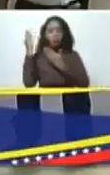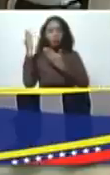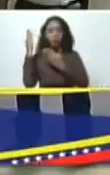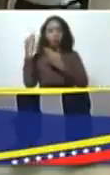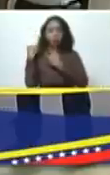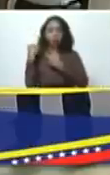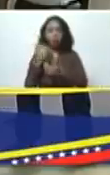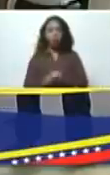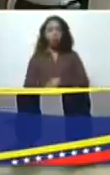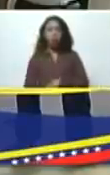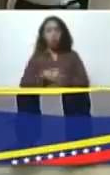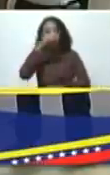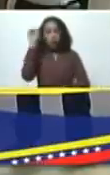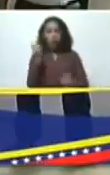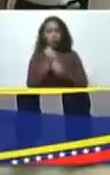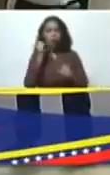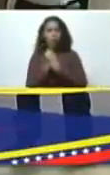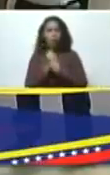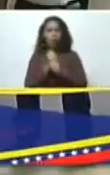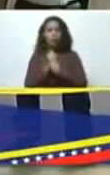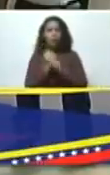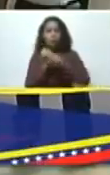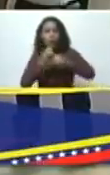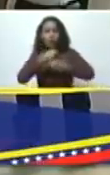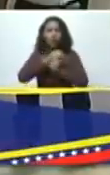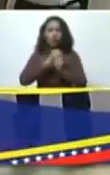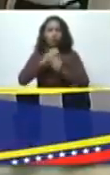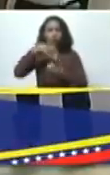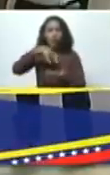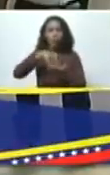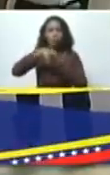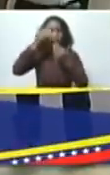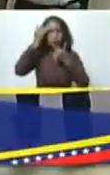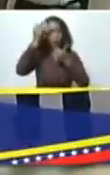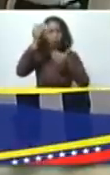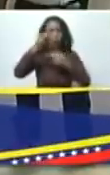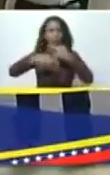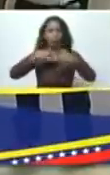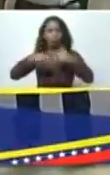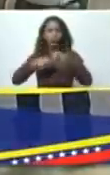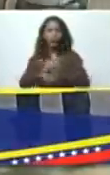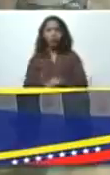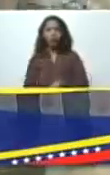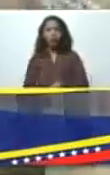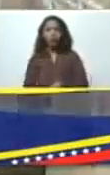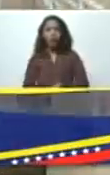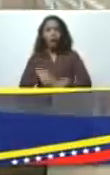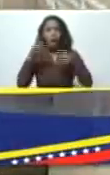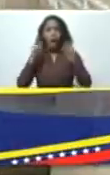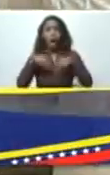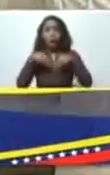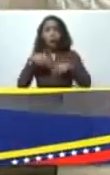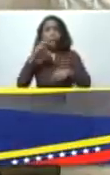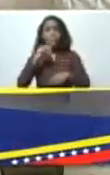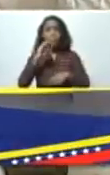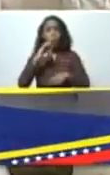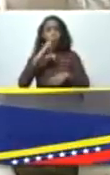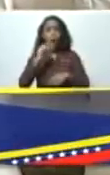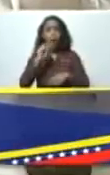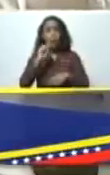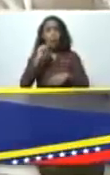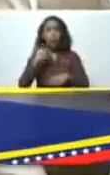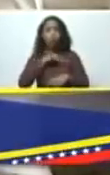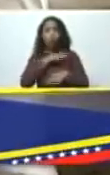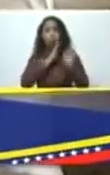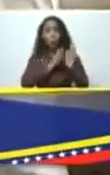Presidente, los trabajadores y trabajadoras de Molinos Carabobo le enviamos un saludo revolucionario. Aquí en Mocasa nos encontramos